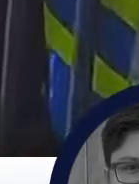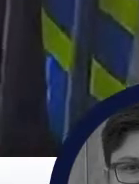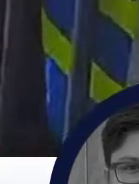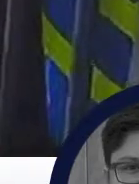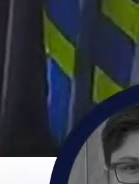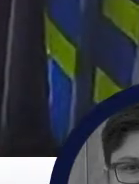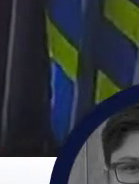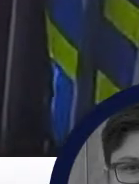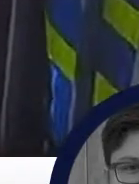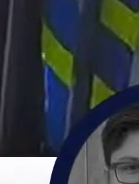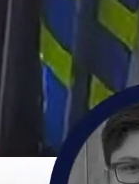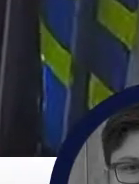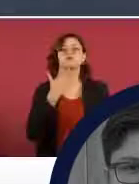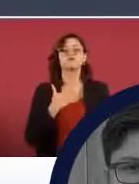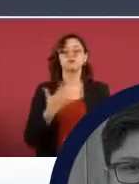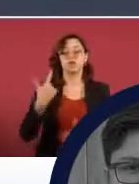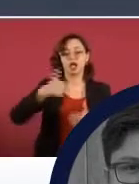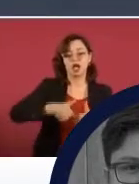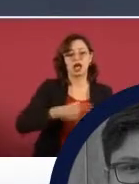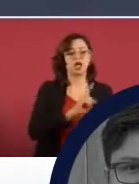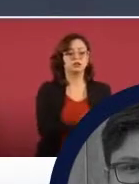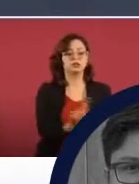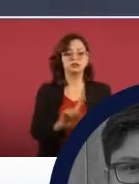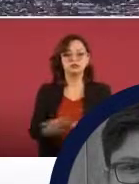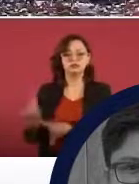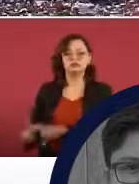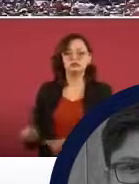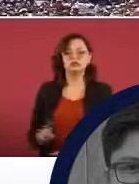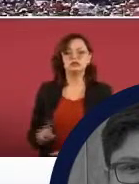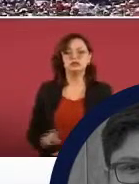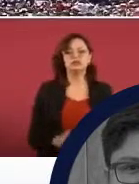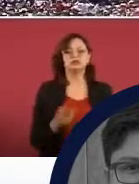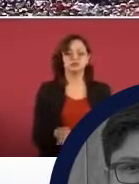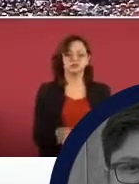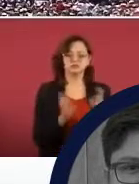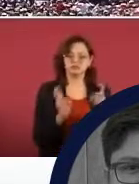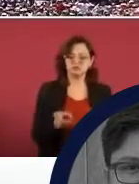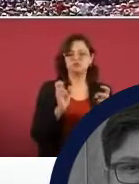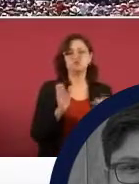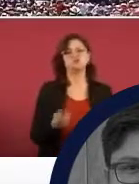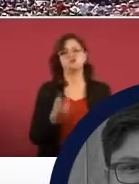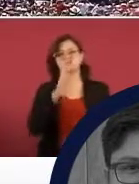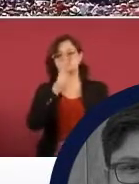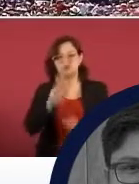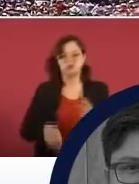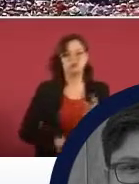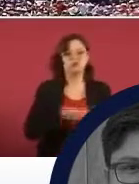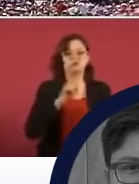se refiere que será cumplido el próximo año.